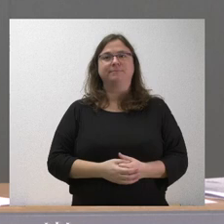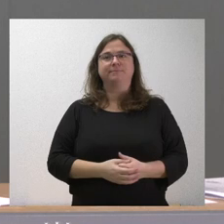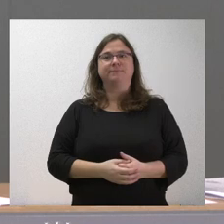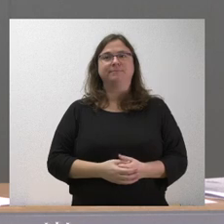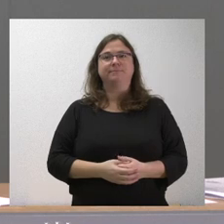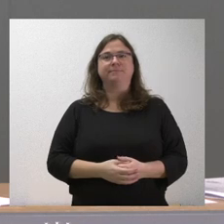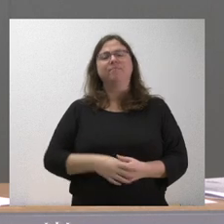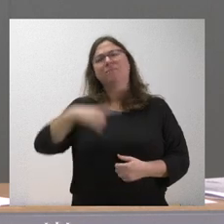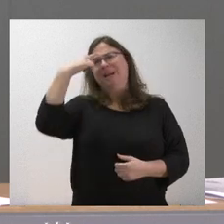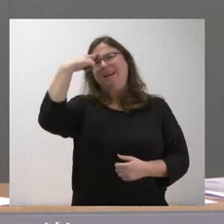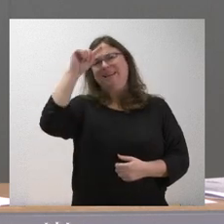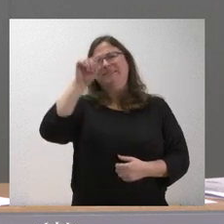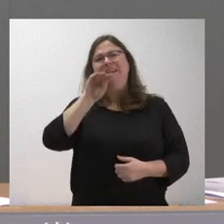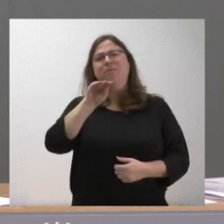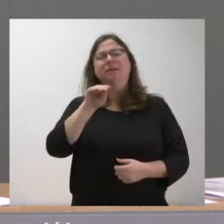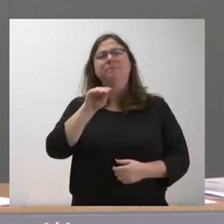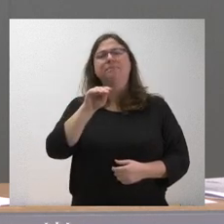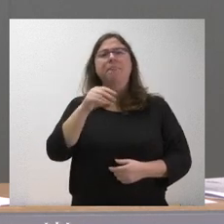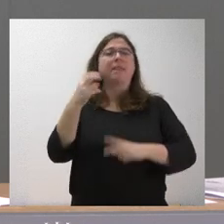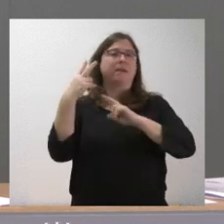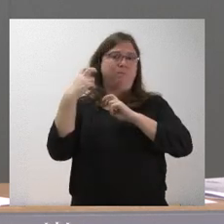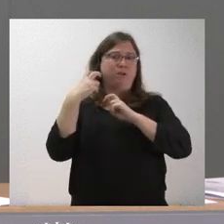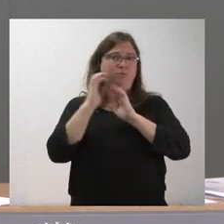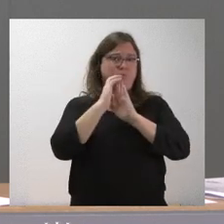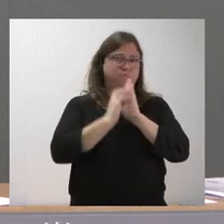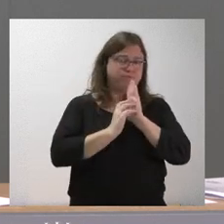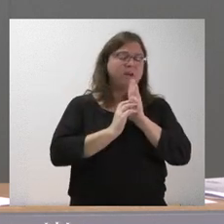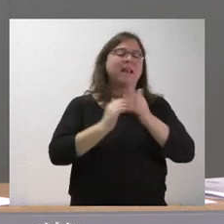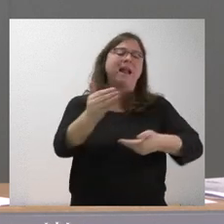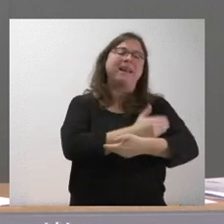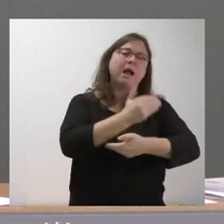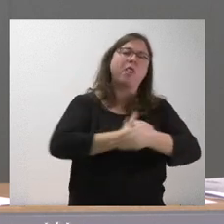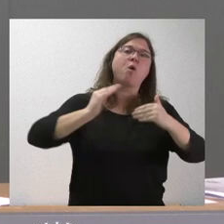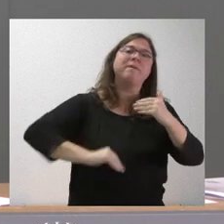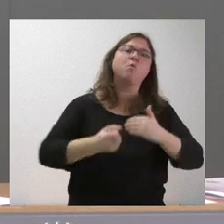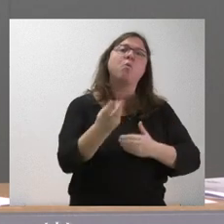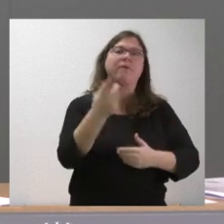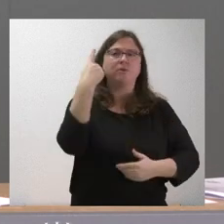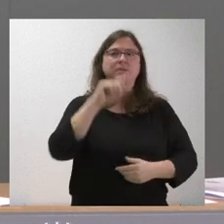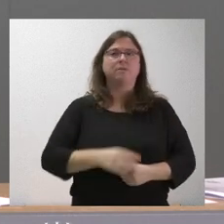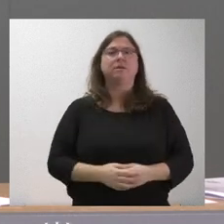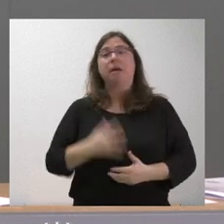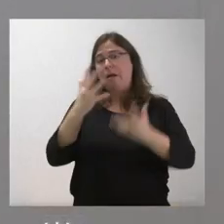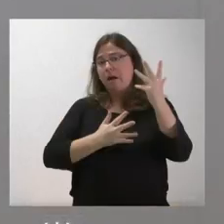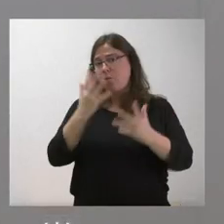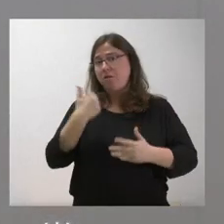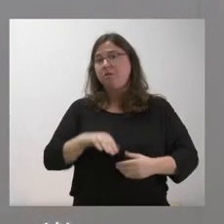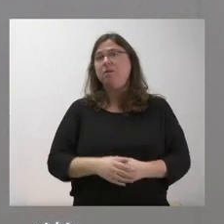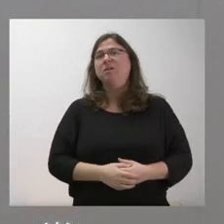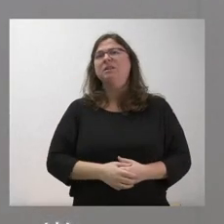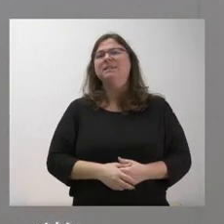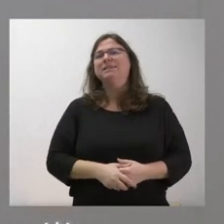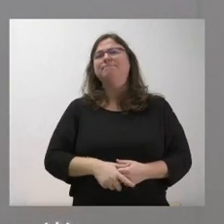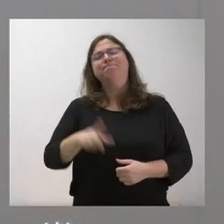saben cuánto van a dejar de recaudar eh por por la esta nueva rebaja de impuestos no sé si lo han calculado no siempre